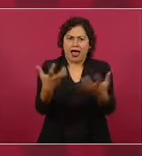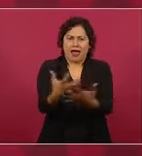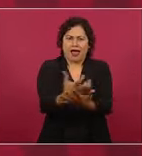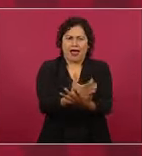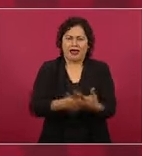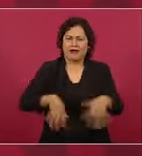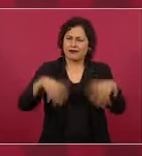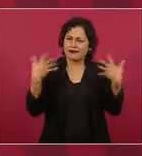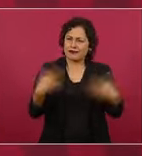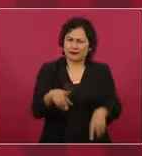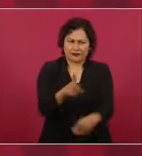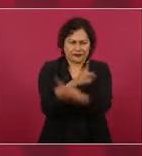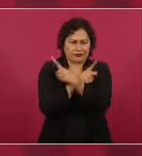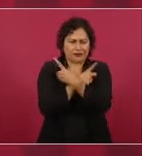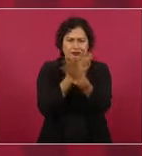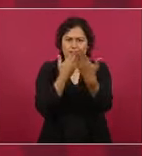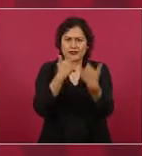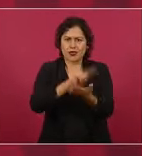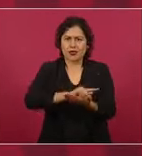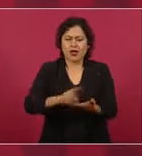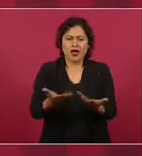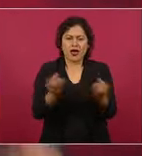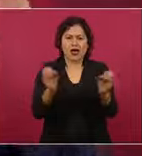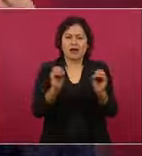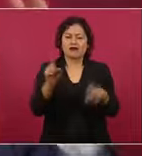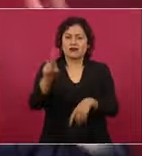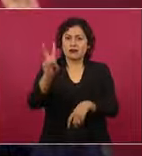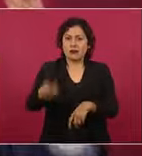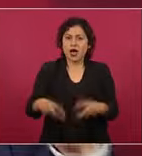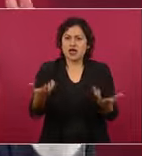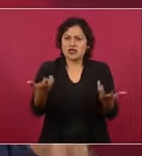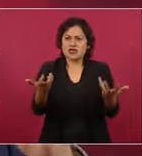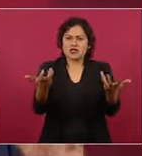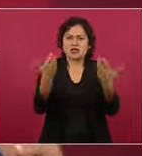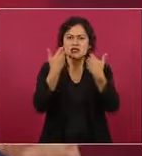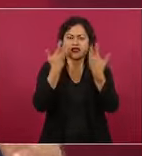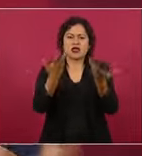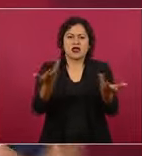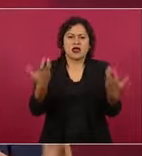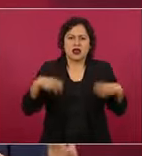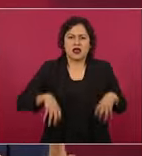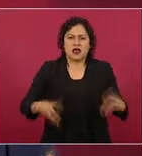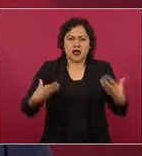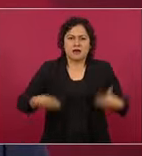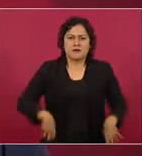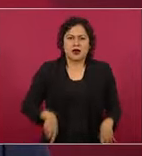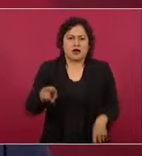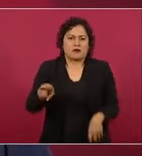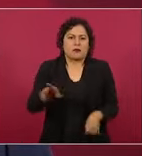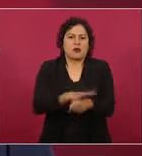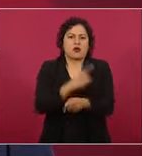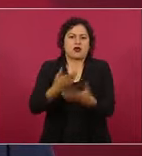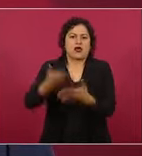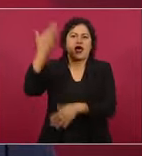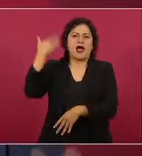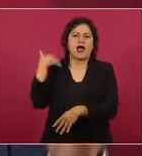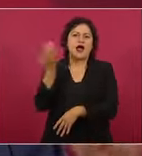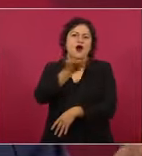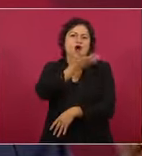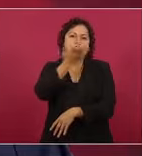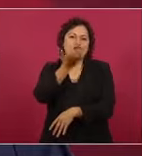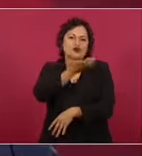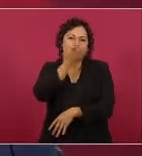No tienen llenadera y se quedaron mal acostumbrados a que